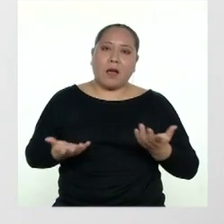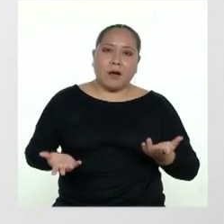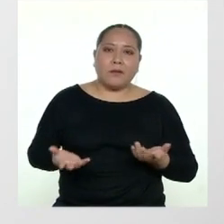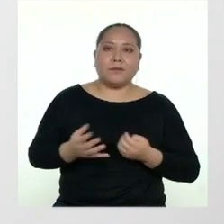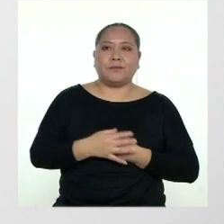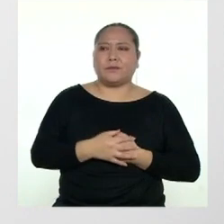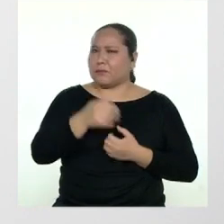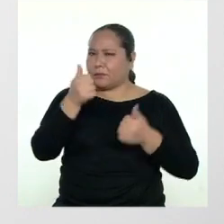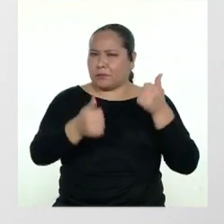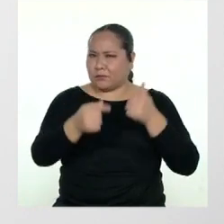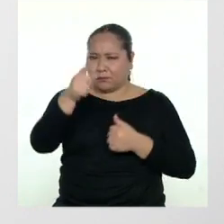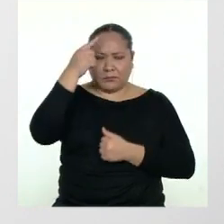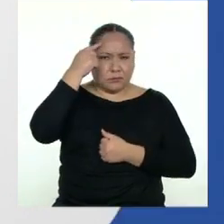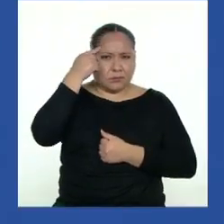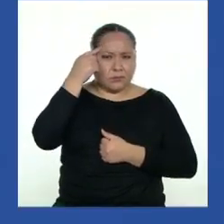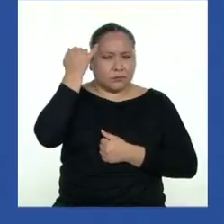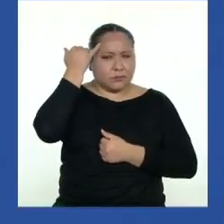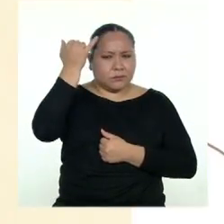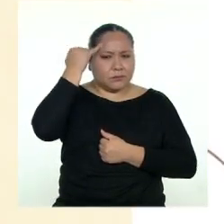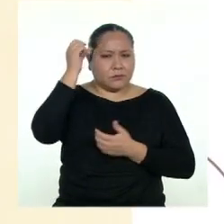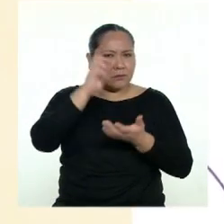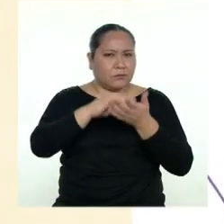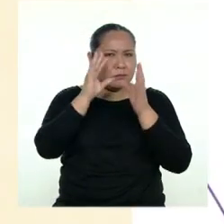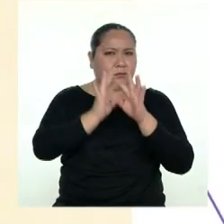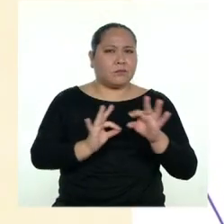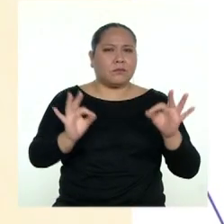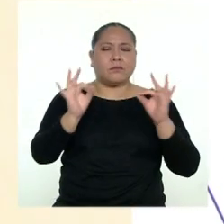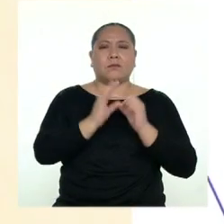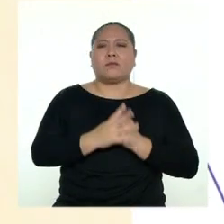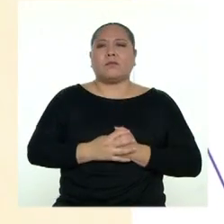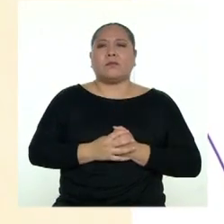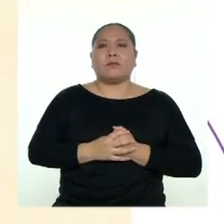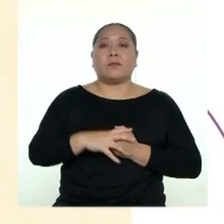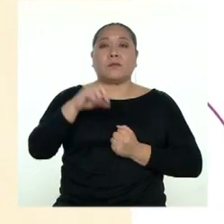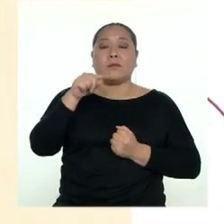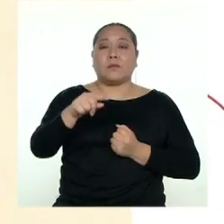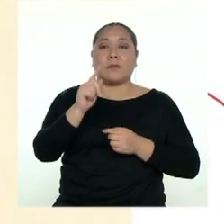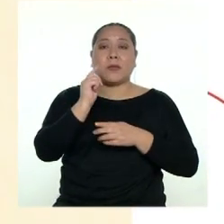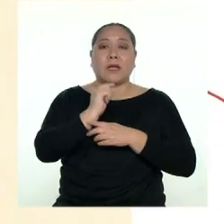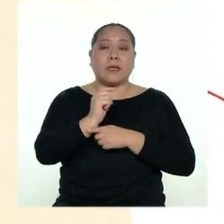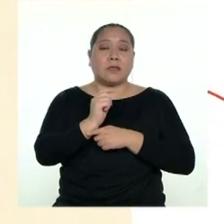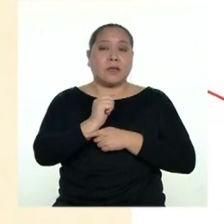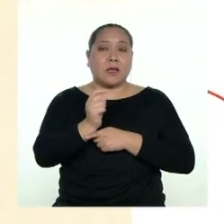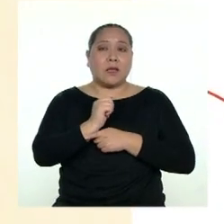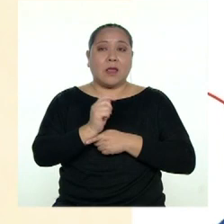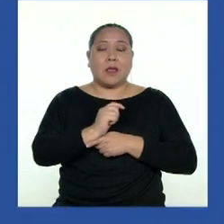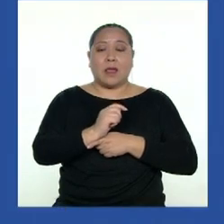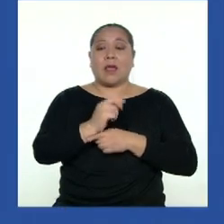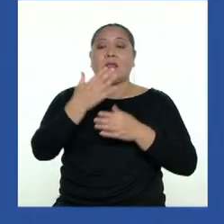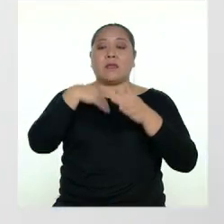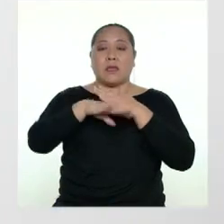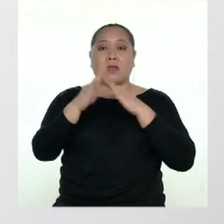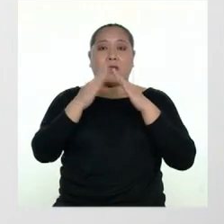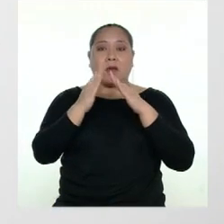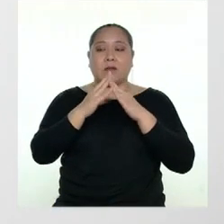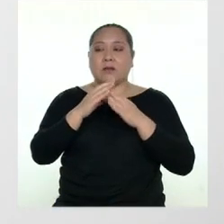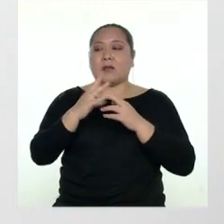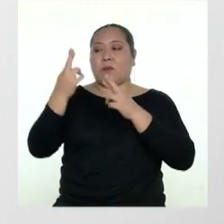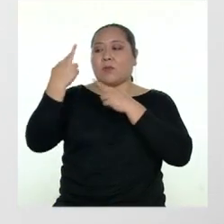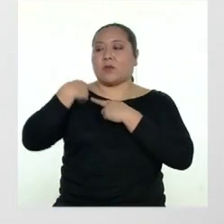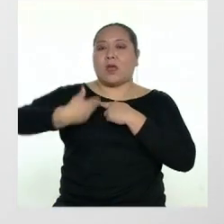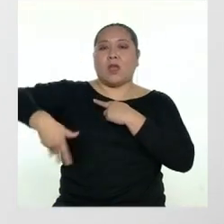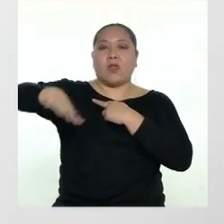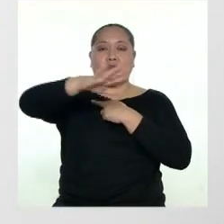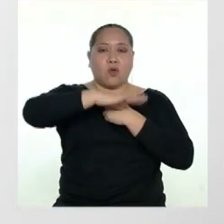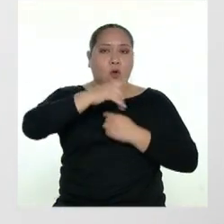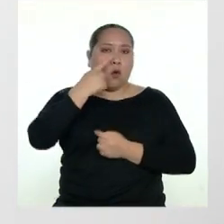Entonces, ¿cuál creen que sería la idea central? Las tareas domésticas son tarea de todos y todas. Bien, Rodrigo,